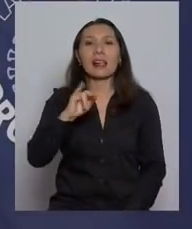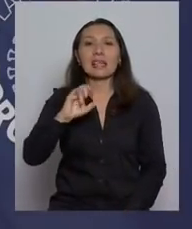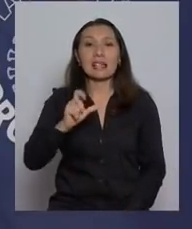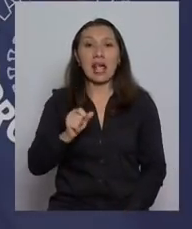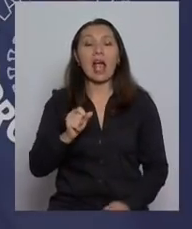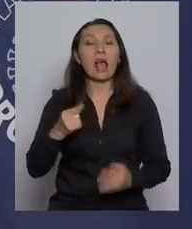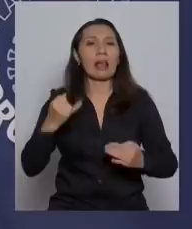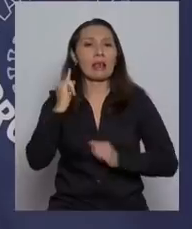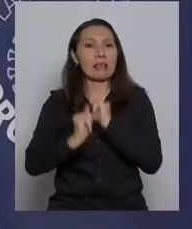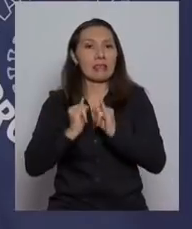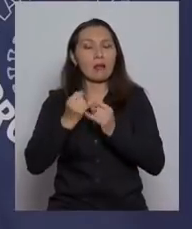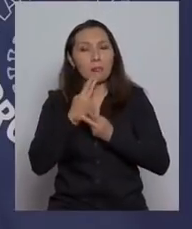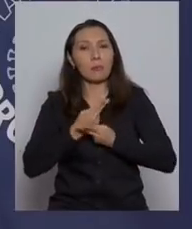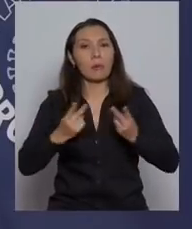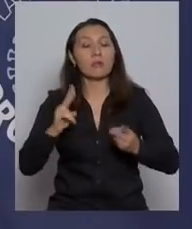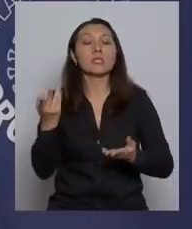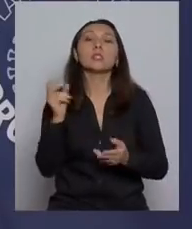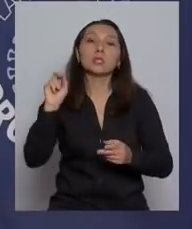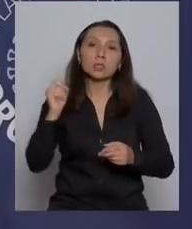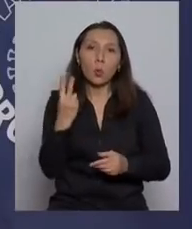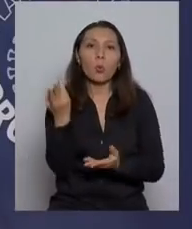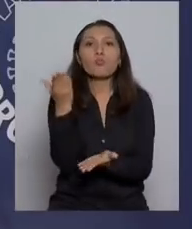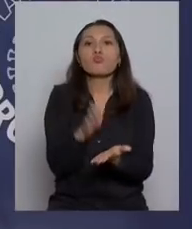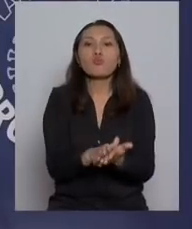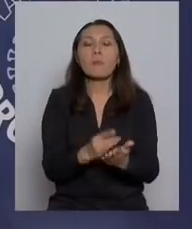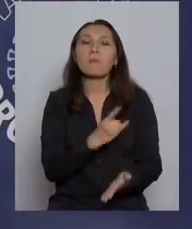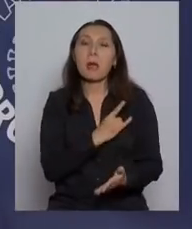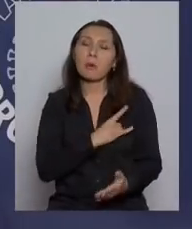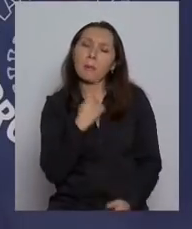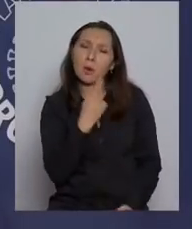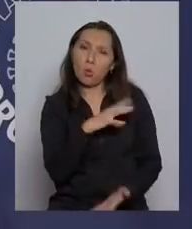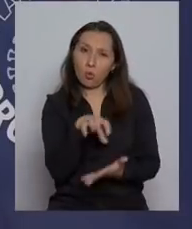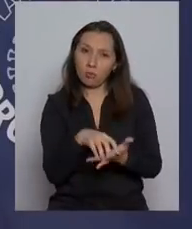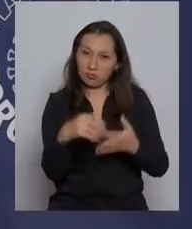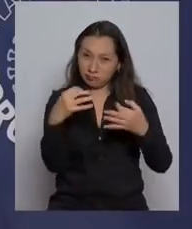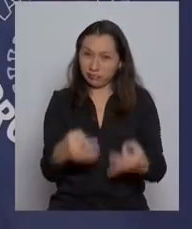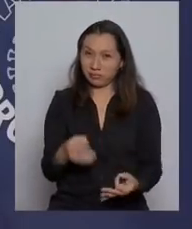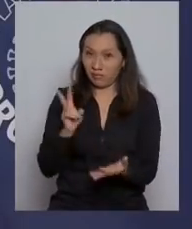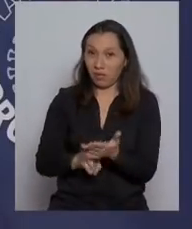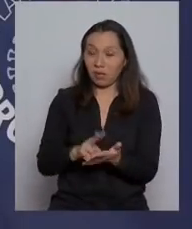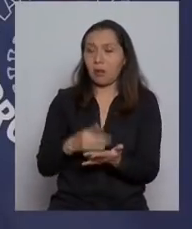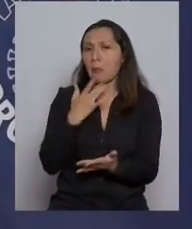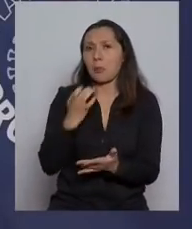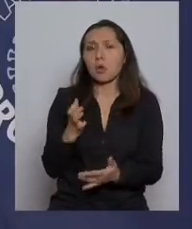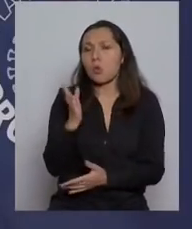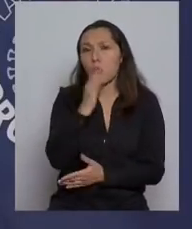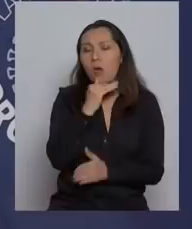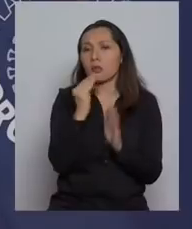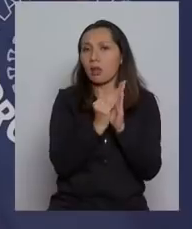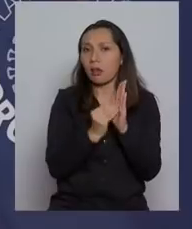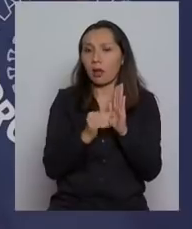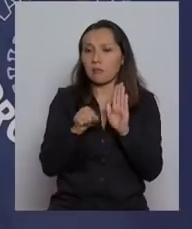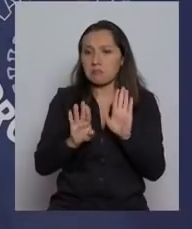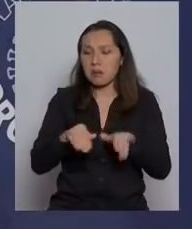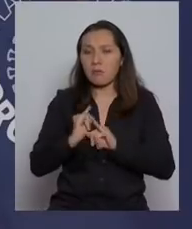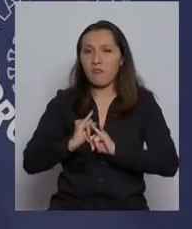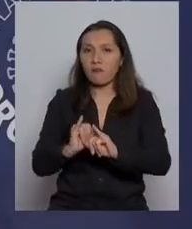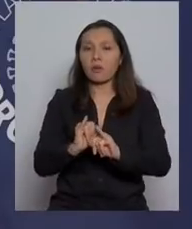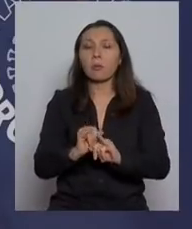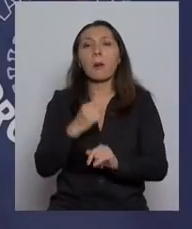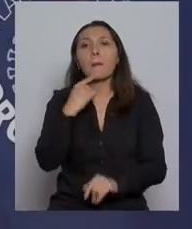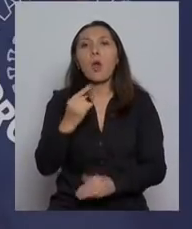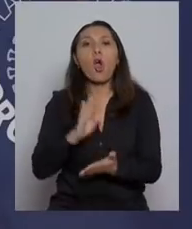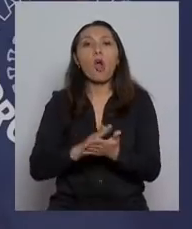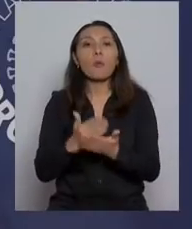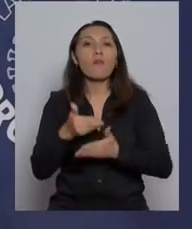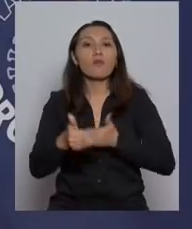informa de una segunda muerte en la comuna de Maipú. Preguntarle si esto es así, por qué no está dentro de este informe, y preguntarle cómo